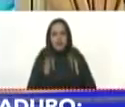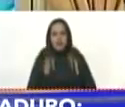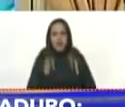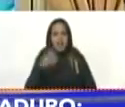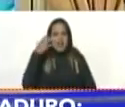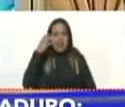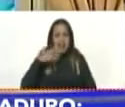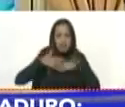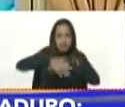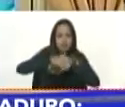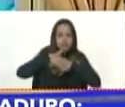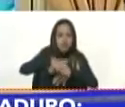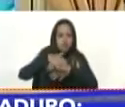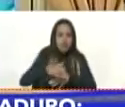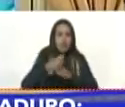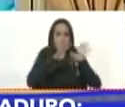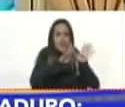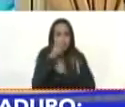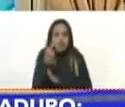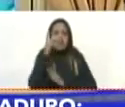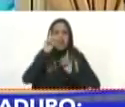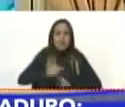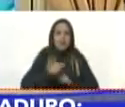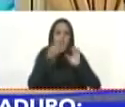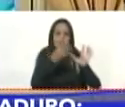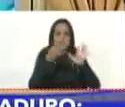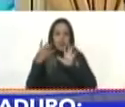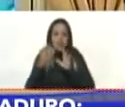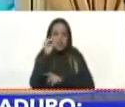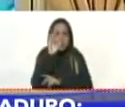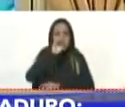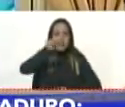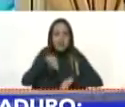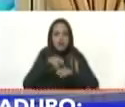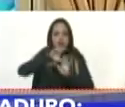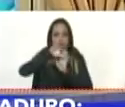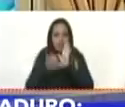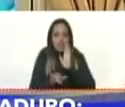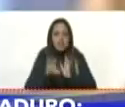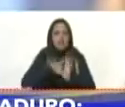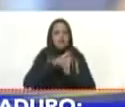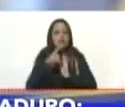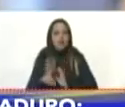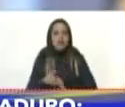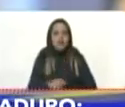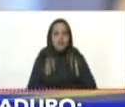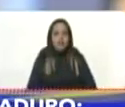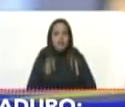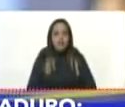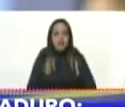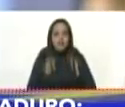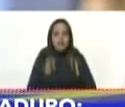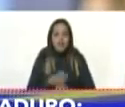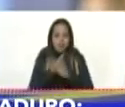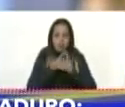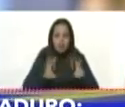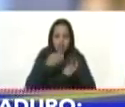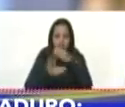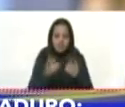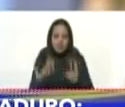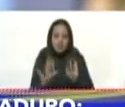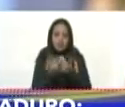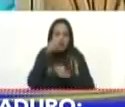El 92 y luego en el 99 con la Asamblea Nacional Constituyente Democrática que hizo junto al pueblo esta constitución